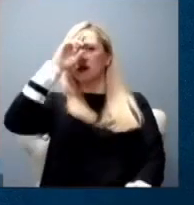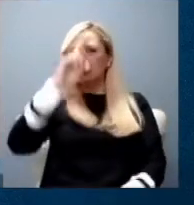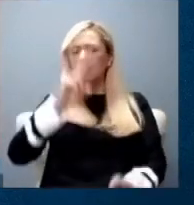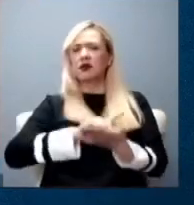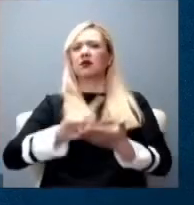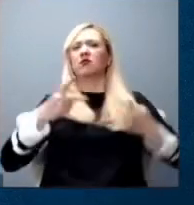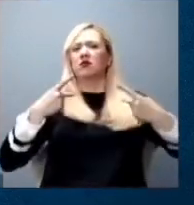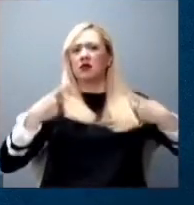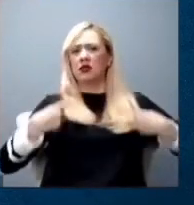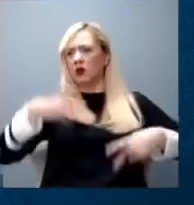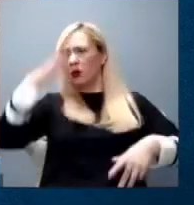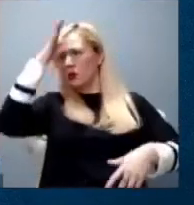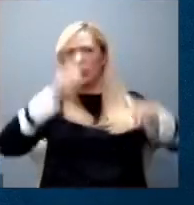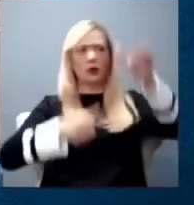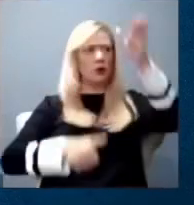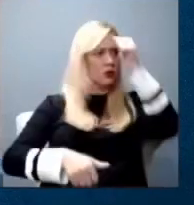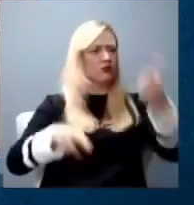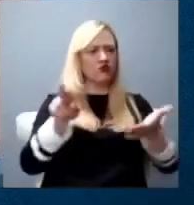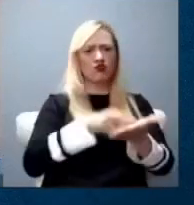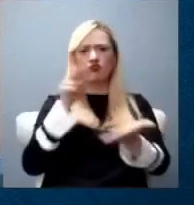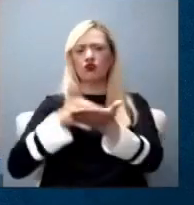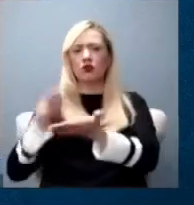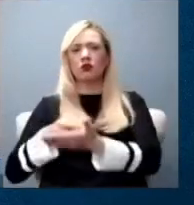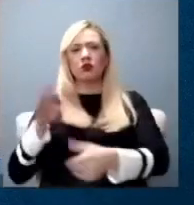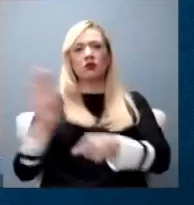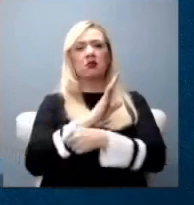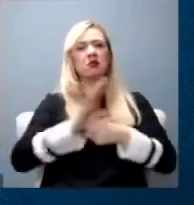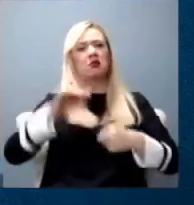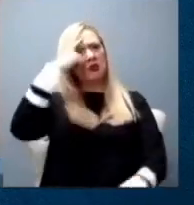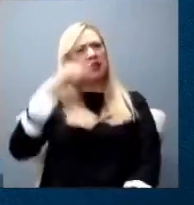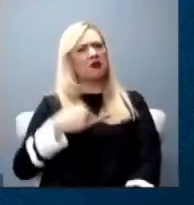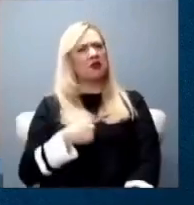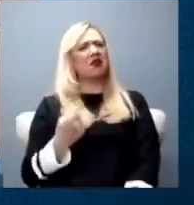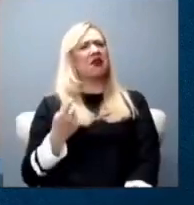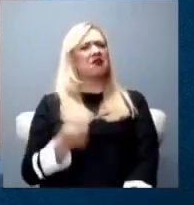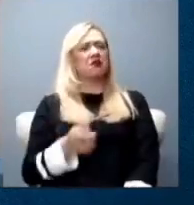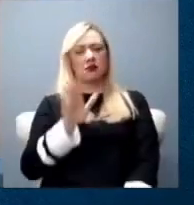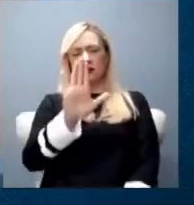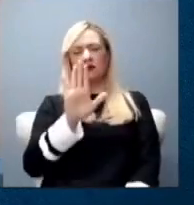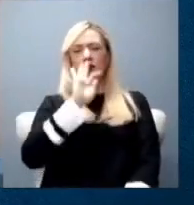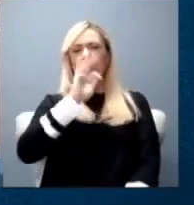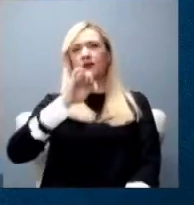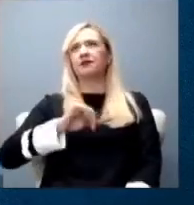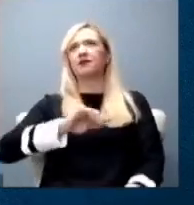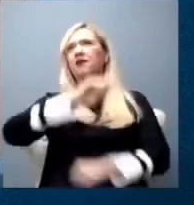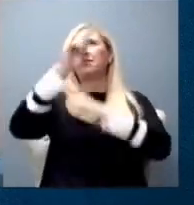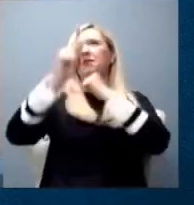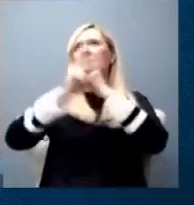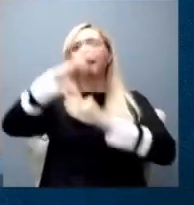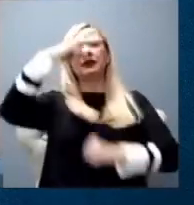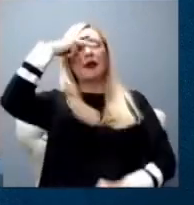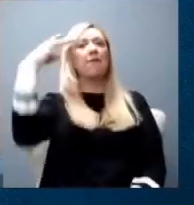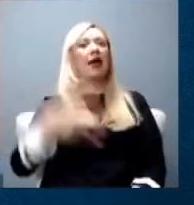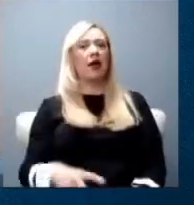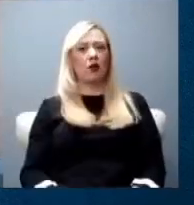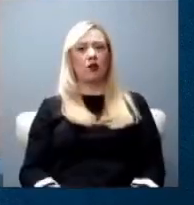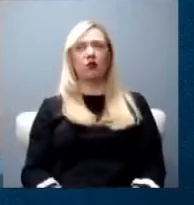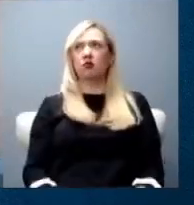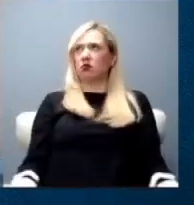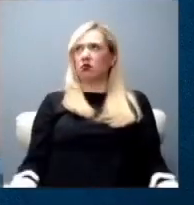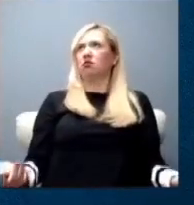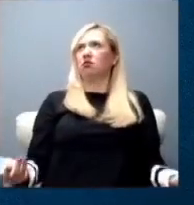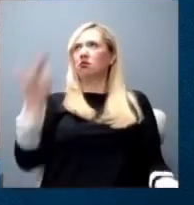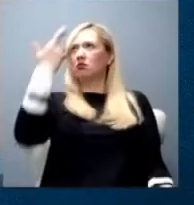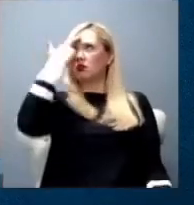personas. Entonces, ¿en qué me beneficia a mí como ciudadana? Bueno, resulta que si en mi país, en este caso, si en México, no respetan mis derechos.